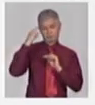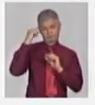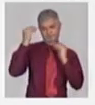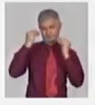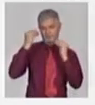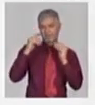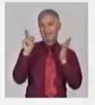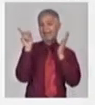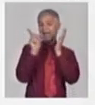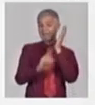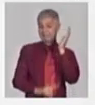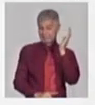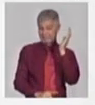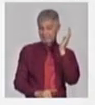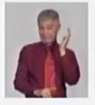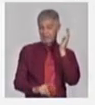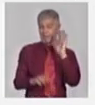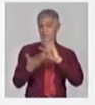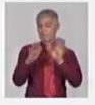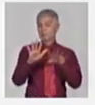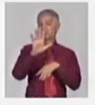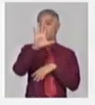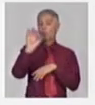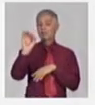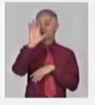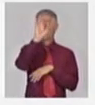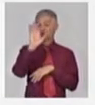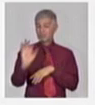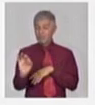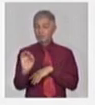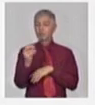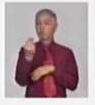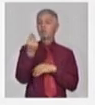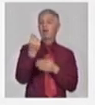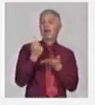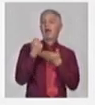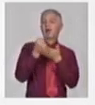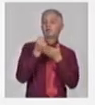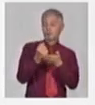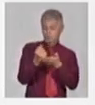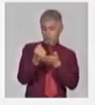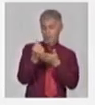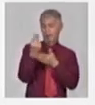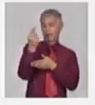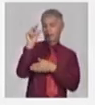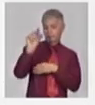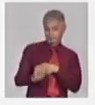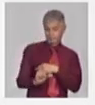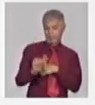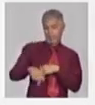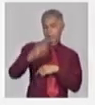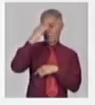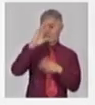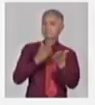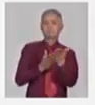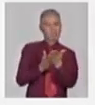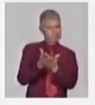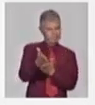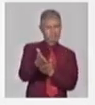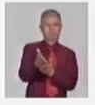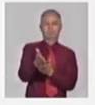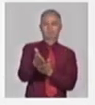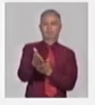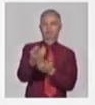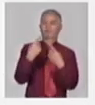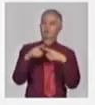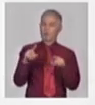La electricidad es más del 50% de los subsidios al consumo que se mantienen en Cuba. Pero también tenemos que